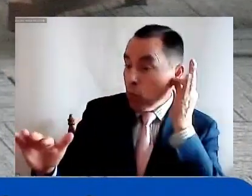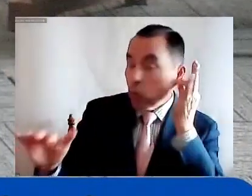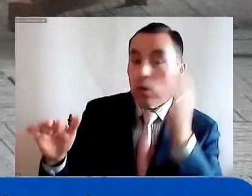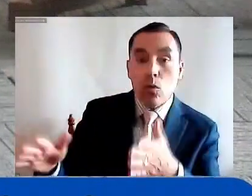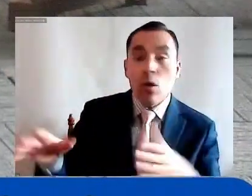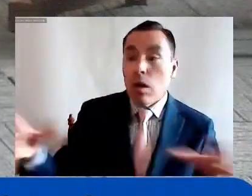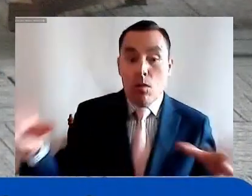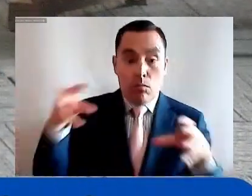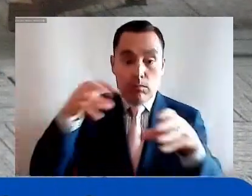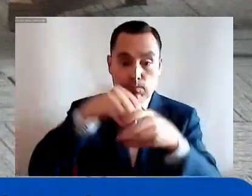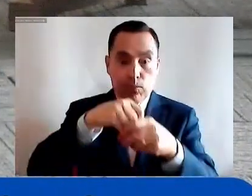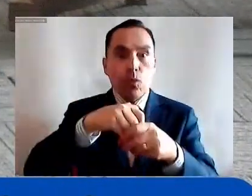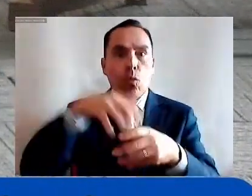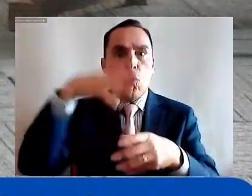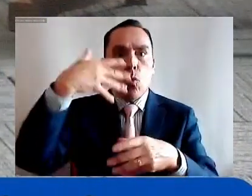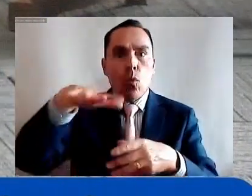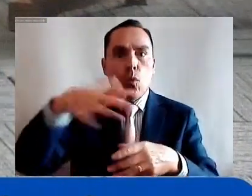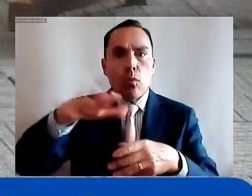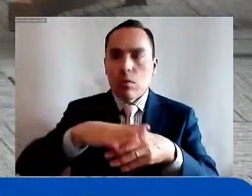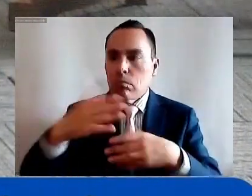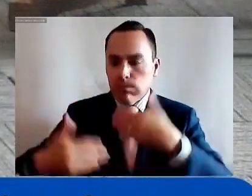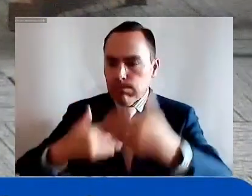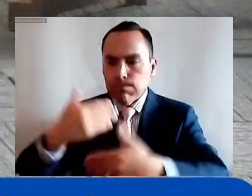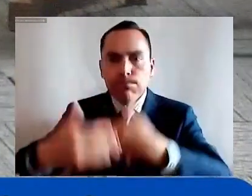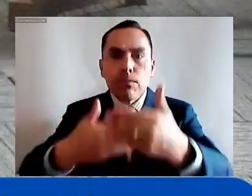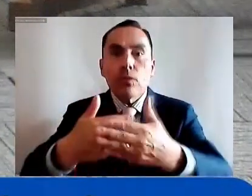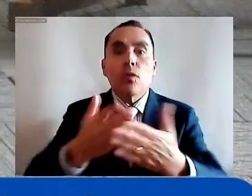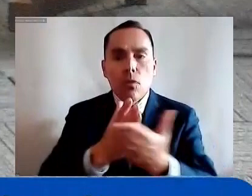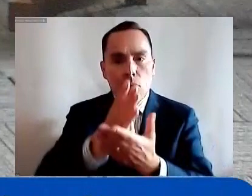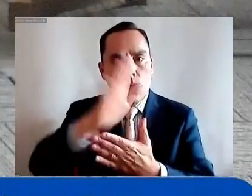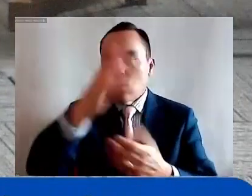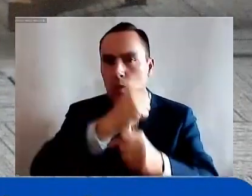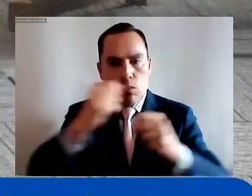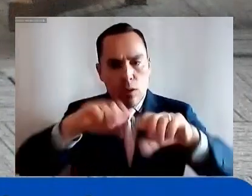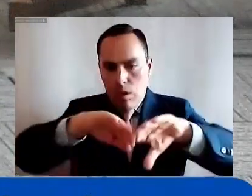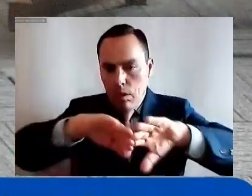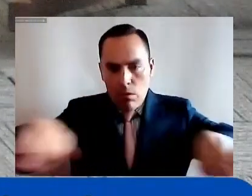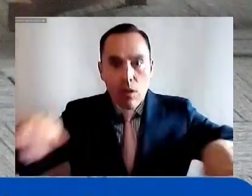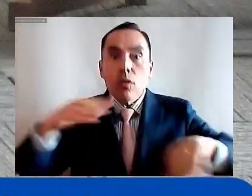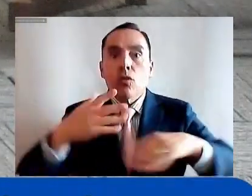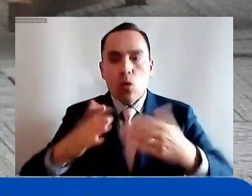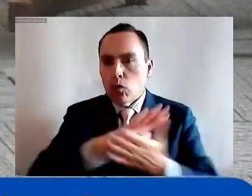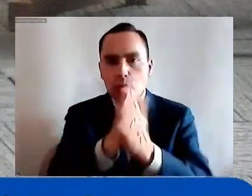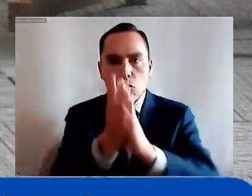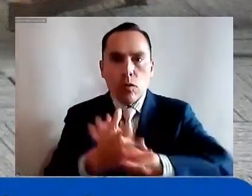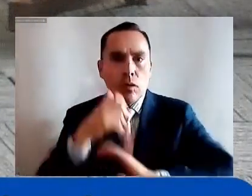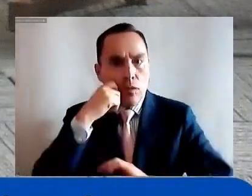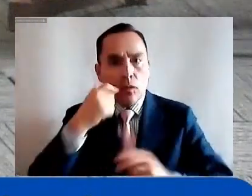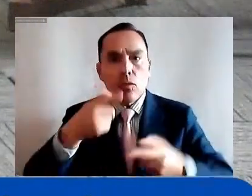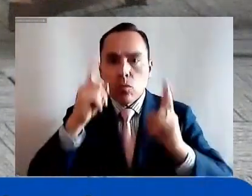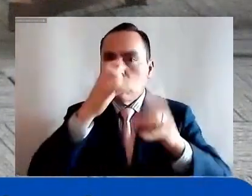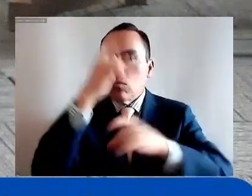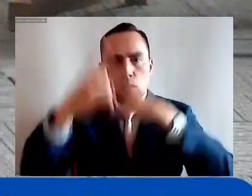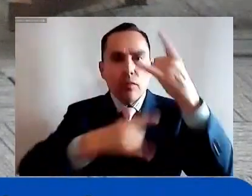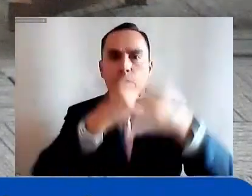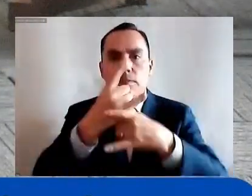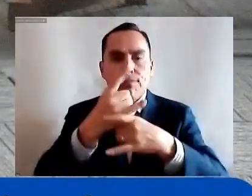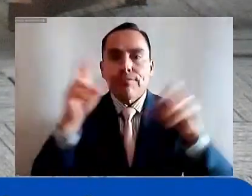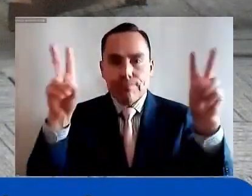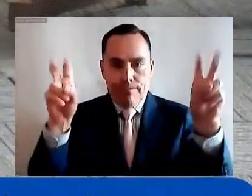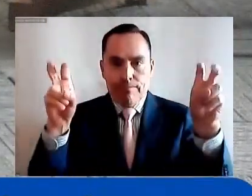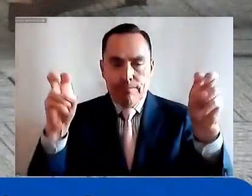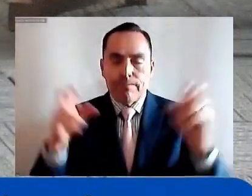inalienable, integrante e indivisible de los derechos humanos universales. Cierro comillas.